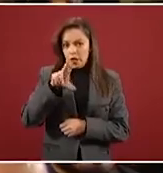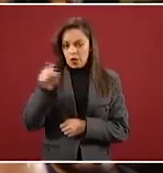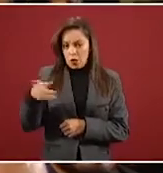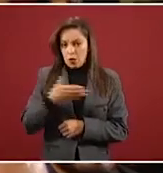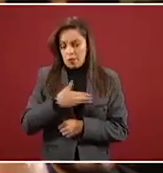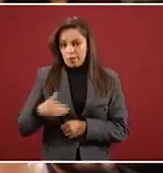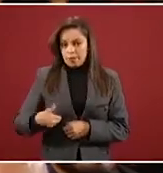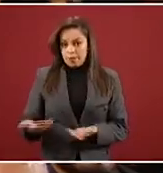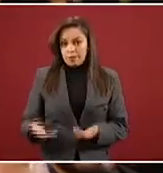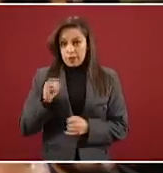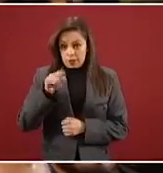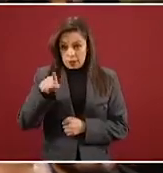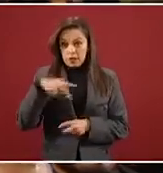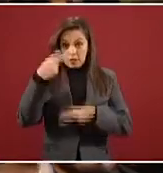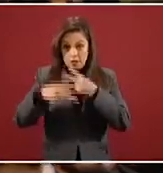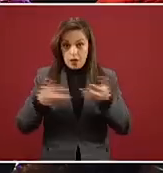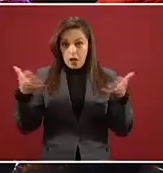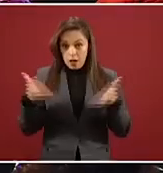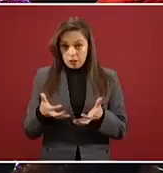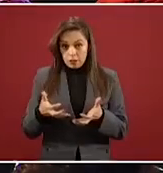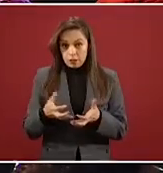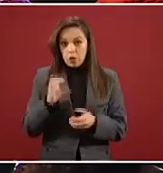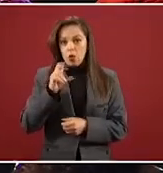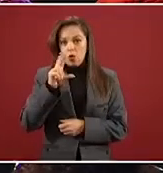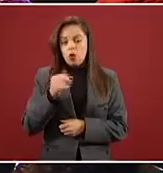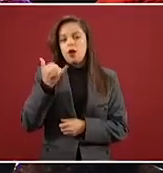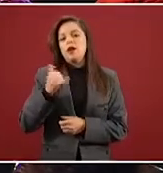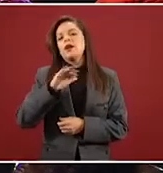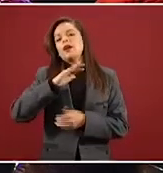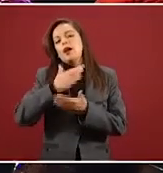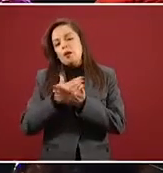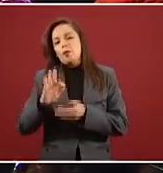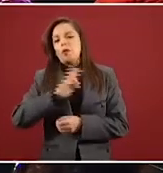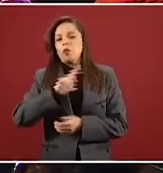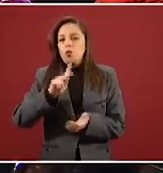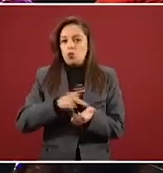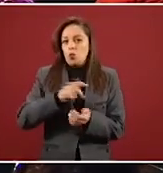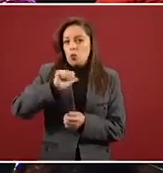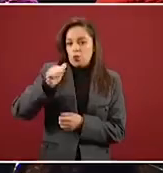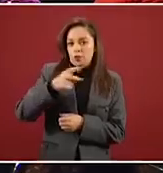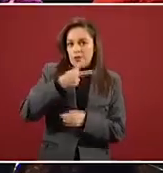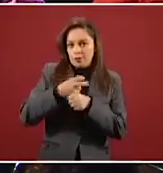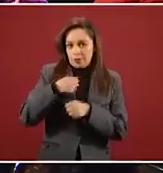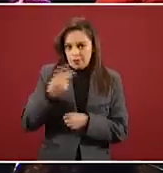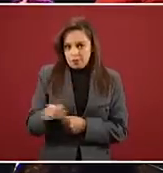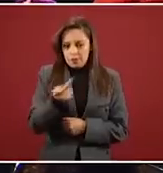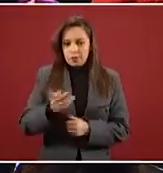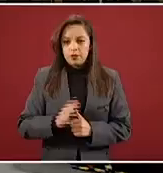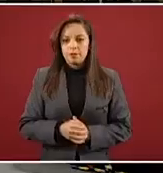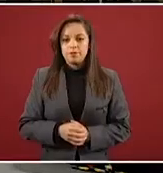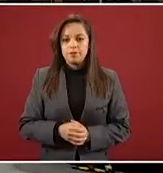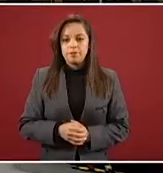pensado cumplirla? Y si me permite ahorita otra pregunta, presidente, gracias. No sé si se cumplió.